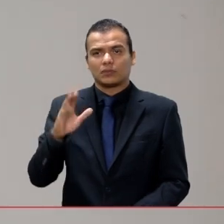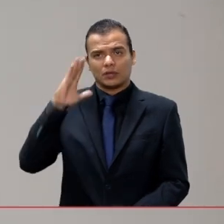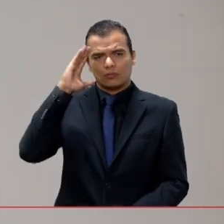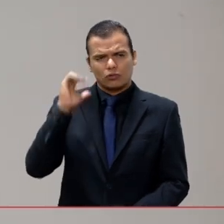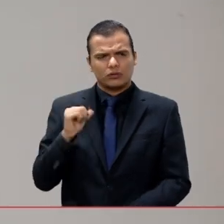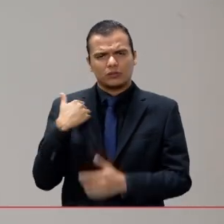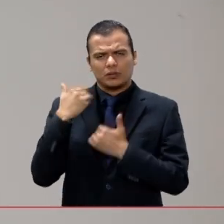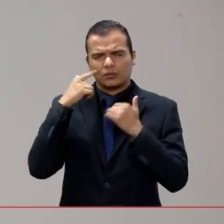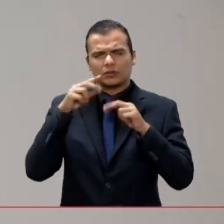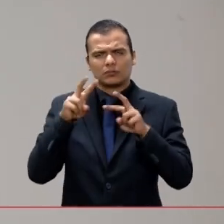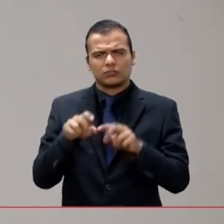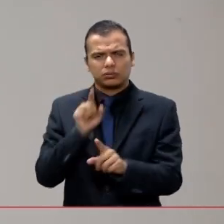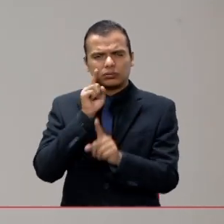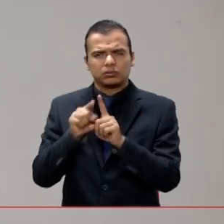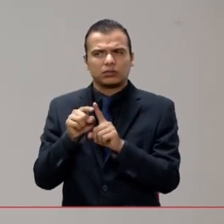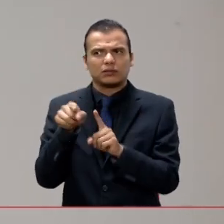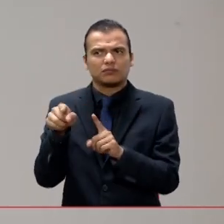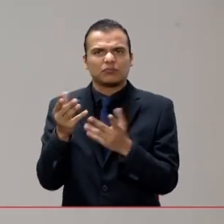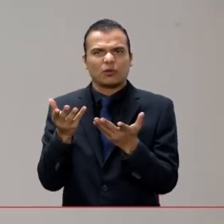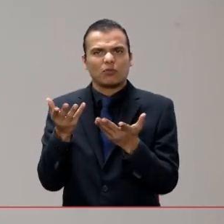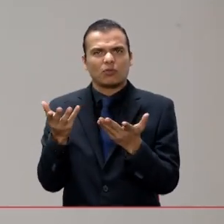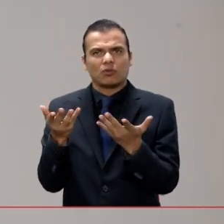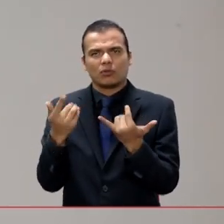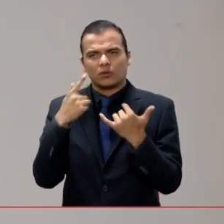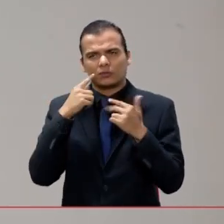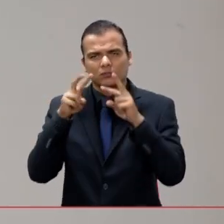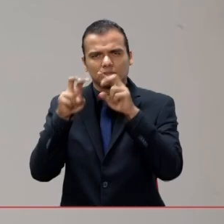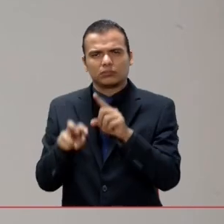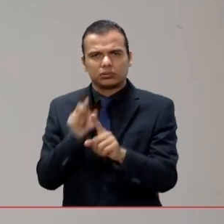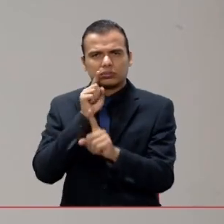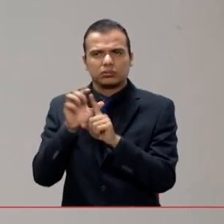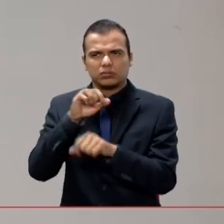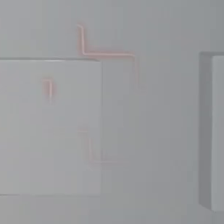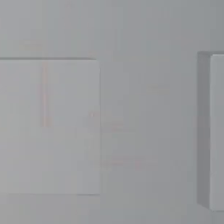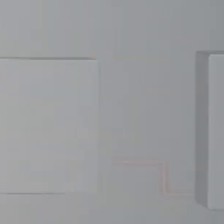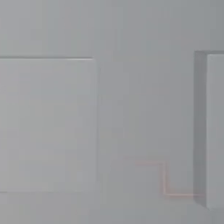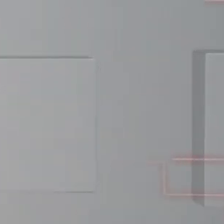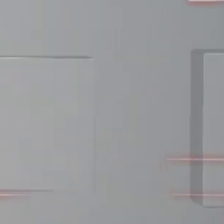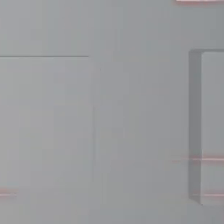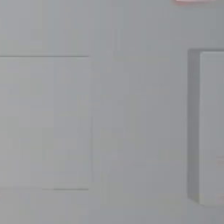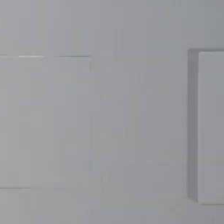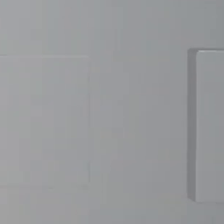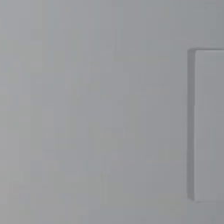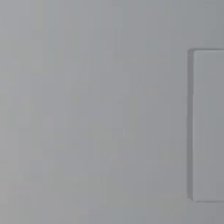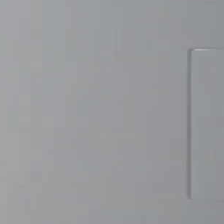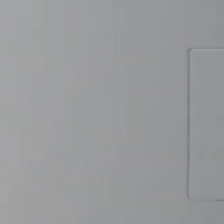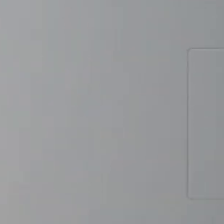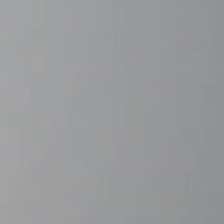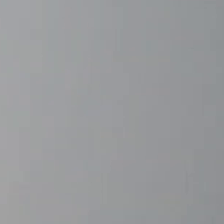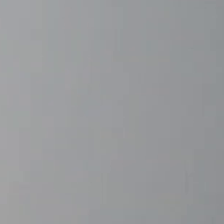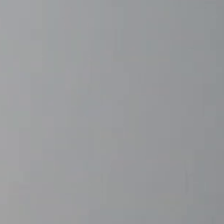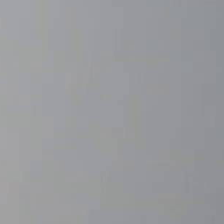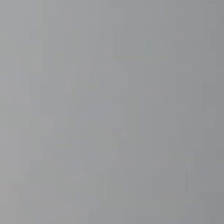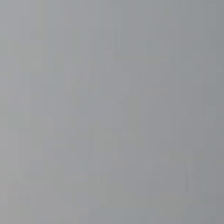las pesquisas para poder obtener información que pueda dar con los responsables de este hecho.